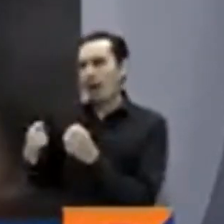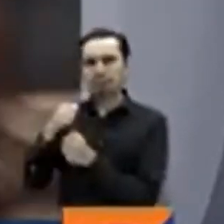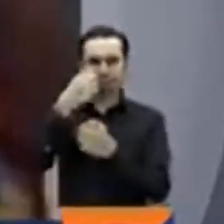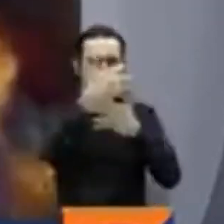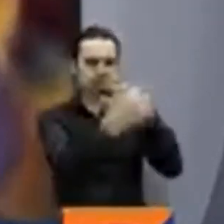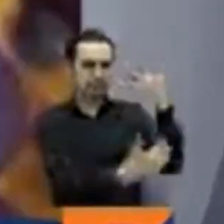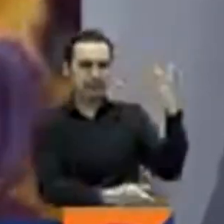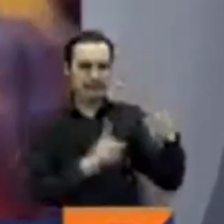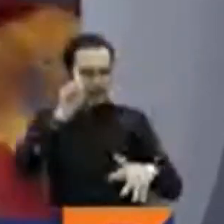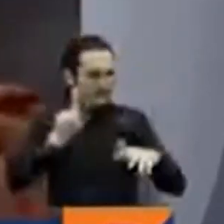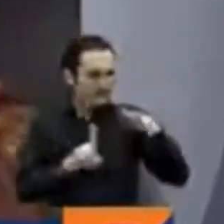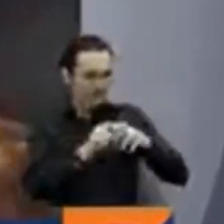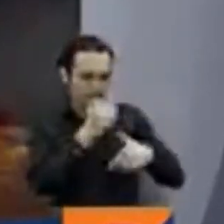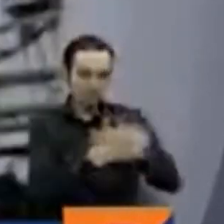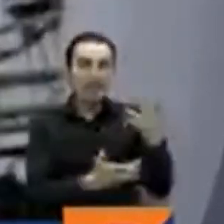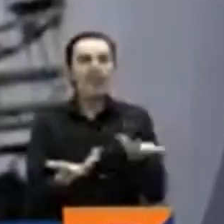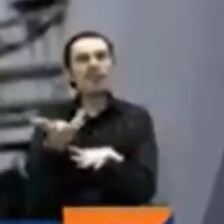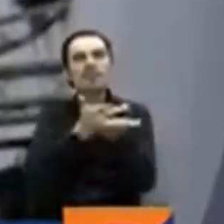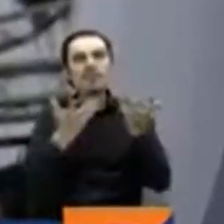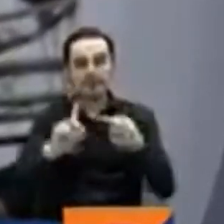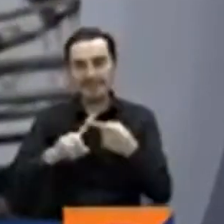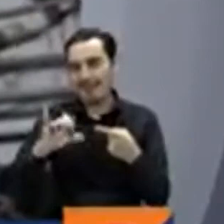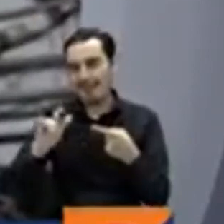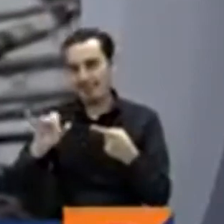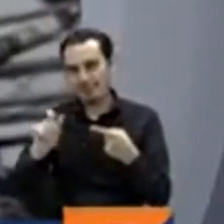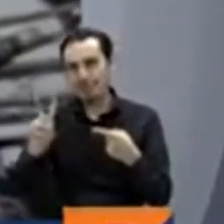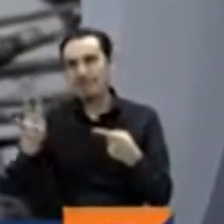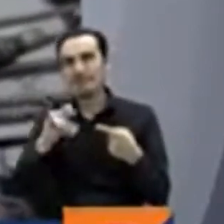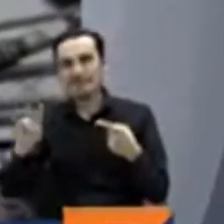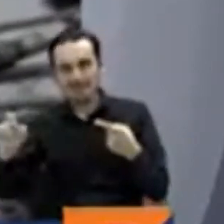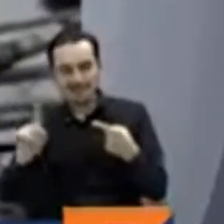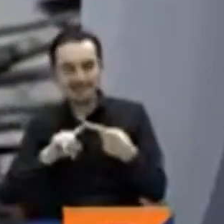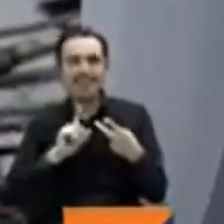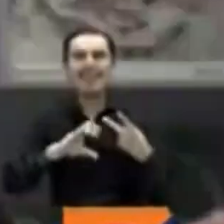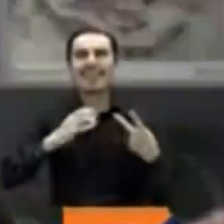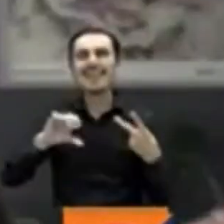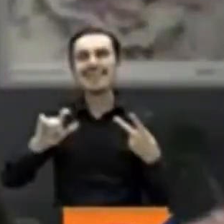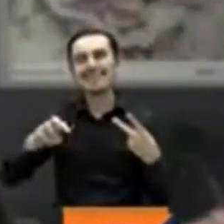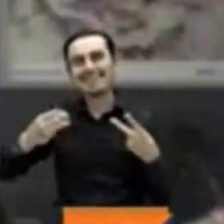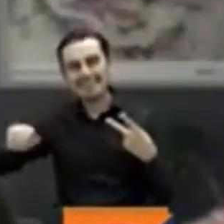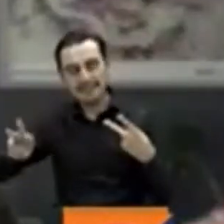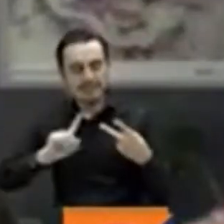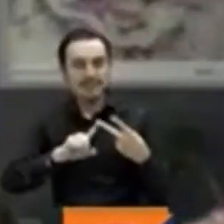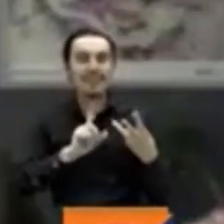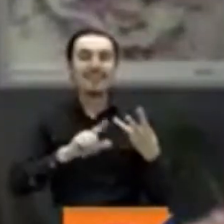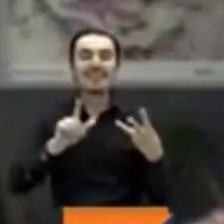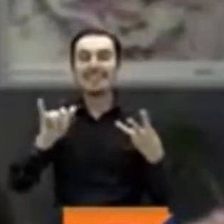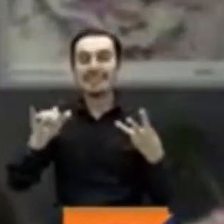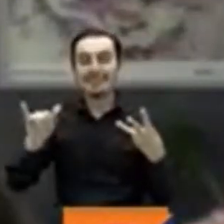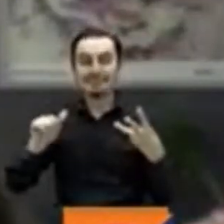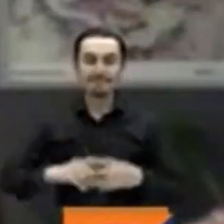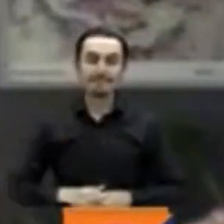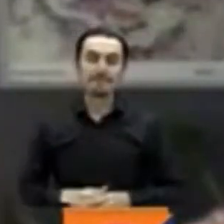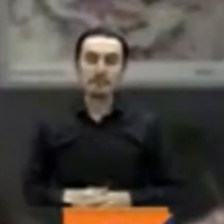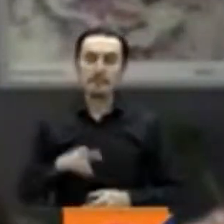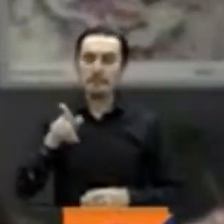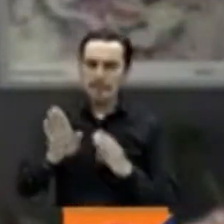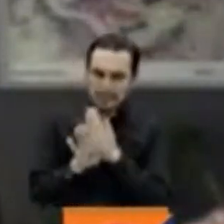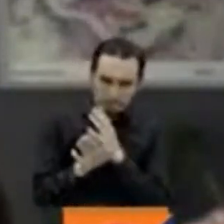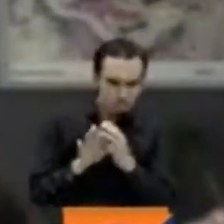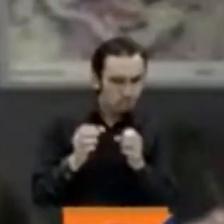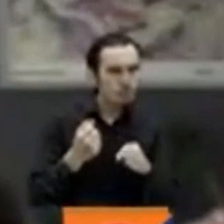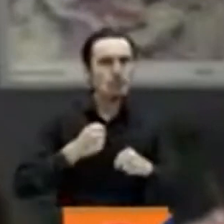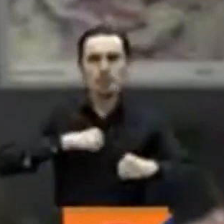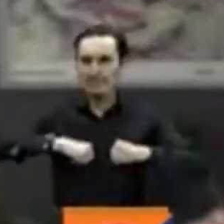musical. Ha colaborado con artistas como Carlos Vives, Calle 13 y Lila Downs. Ella sigue bailando, ella